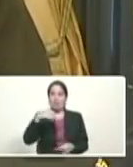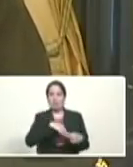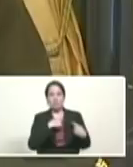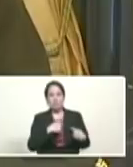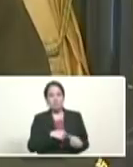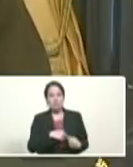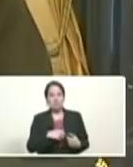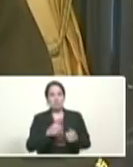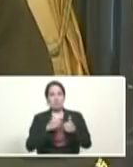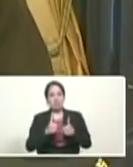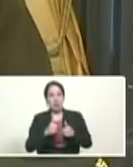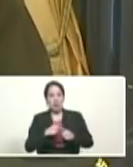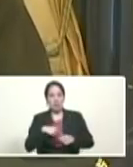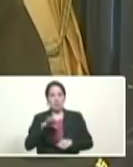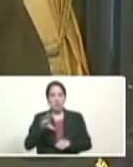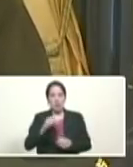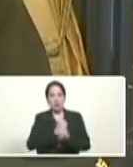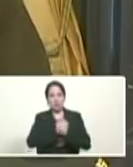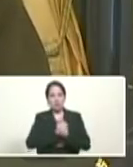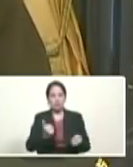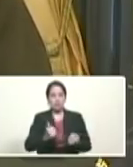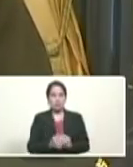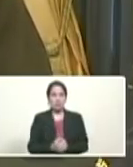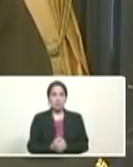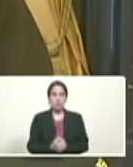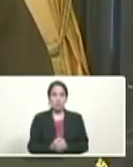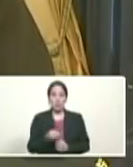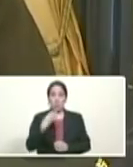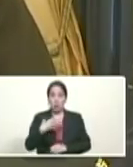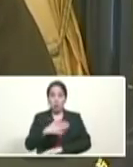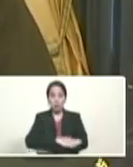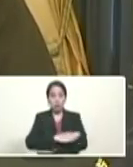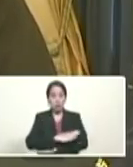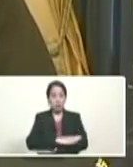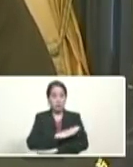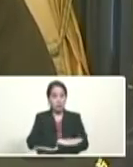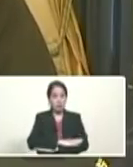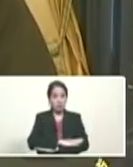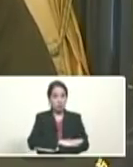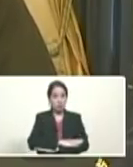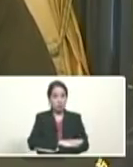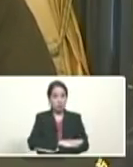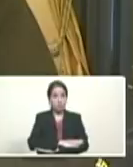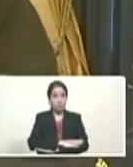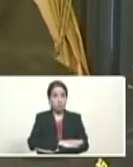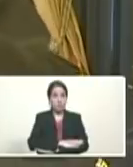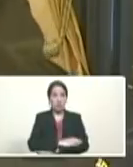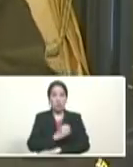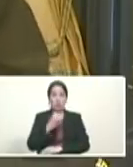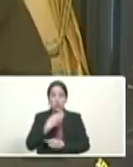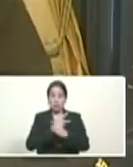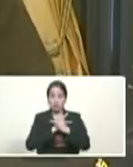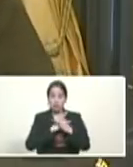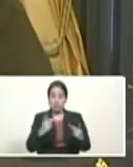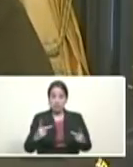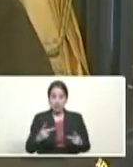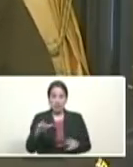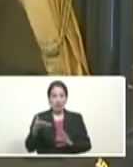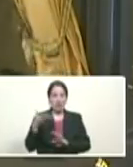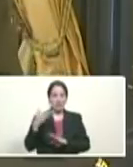o en patriotismo buena actitud buena valentía a mal tiempo